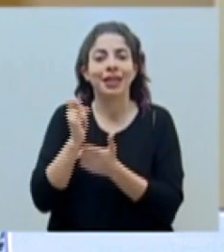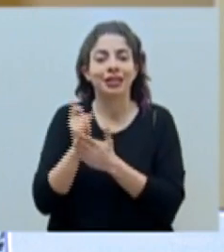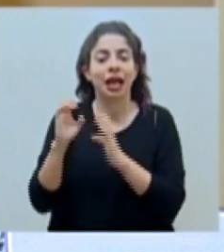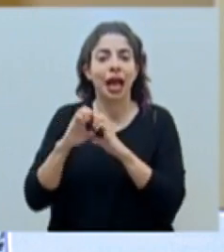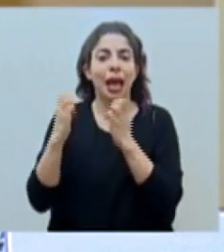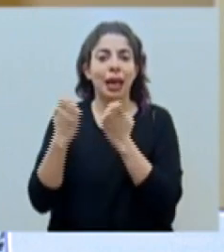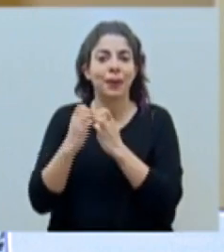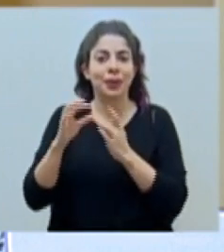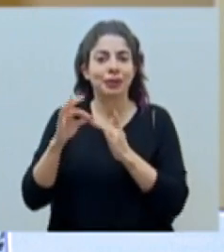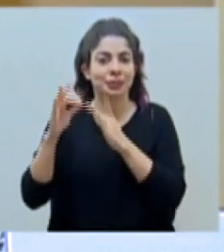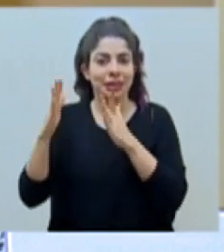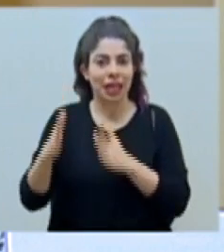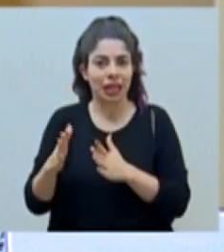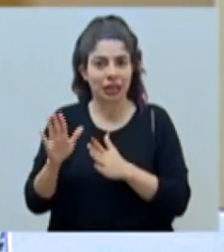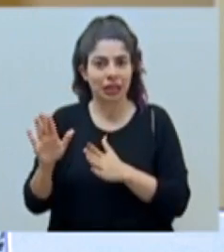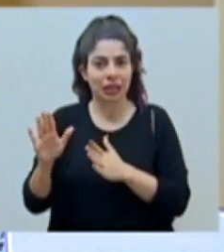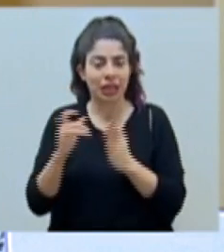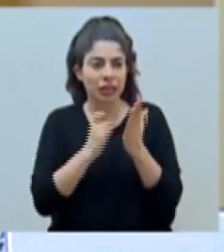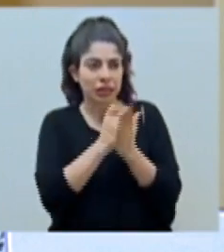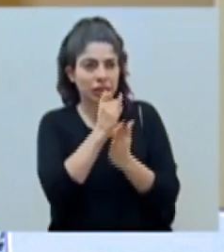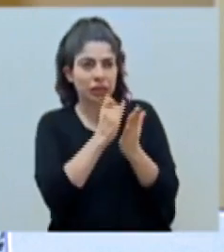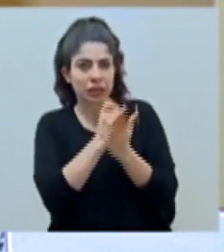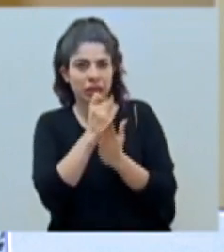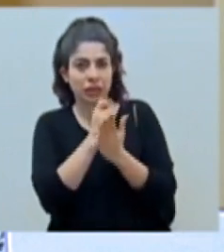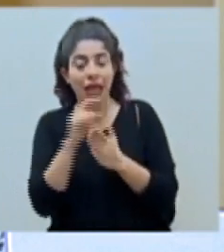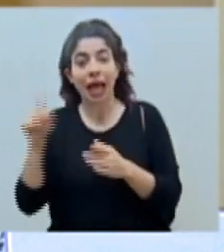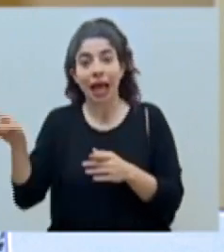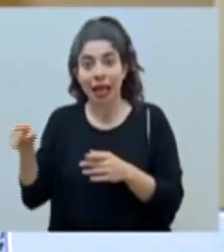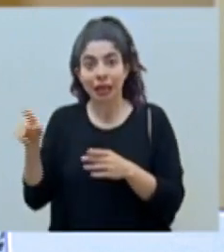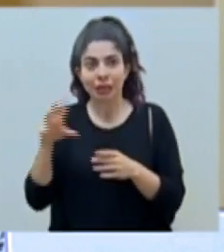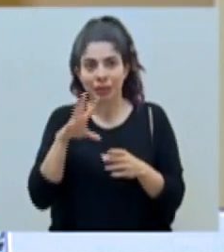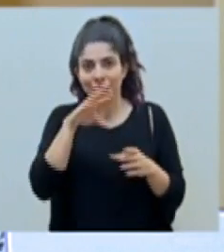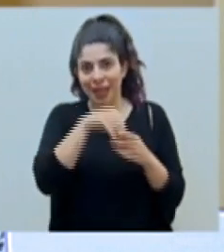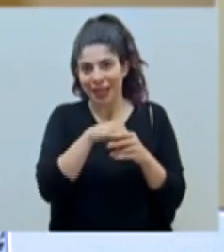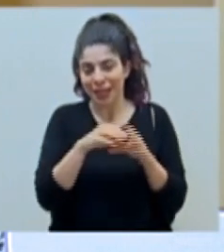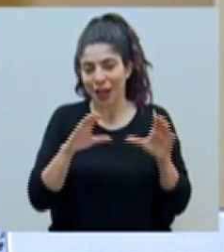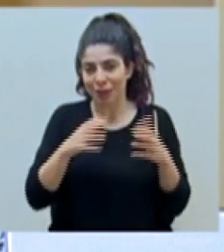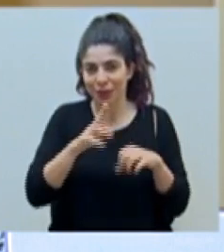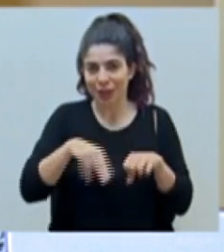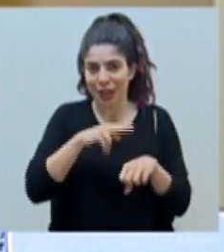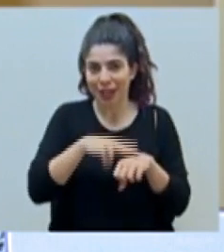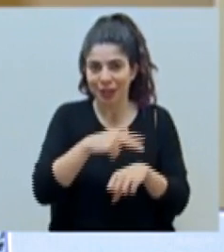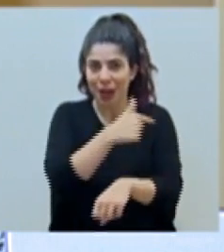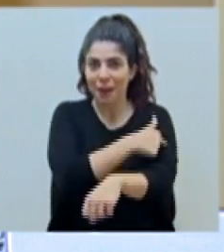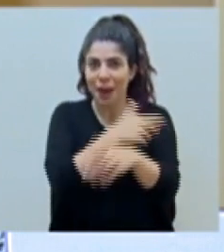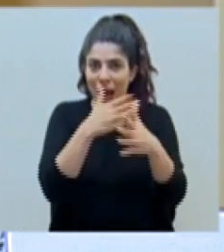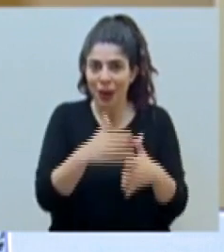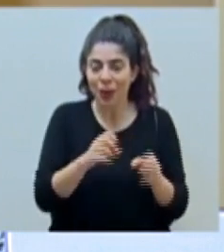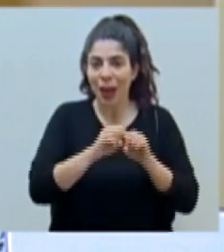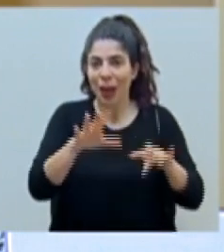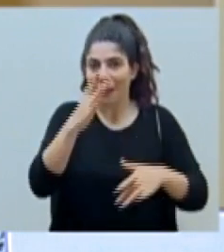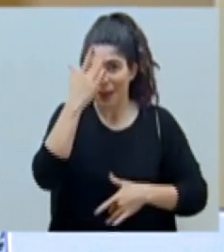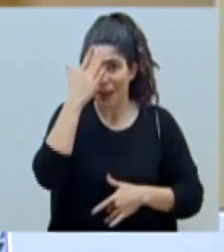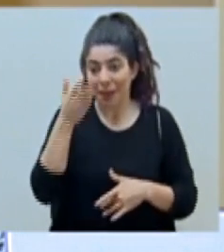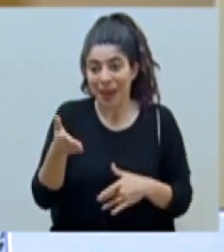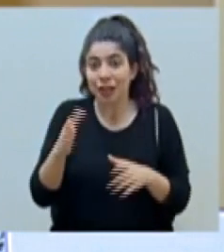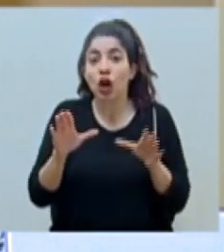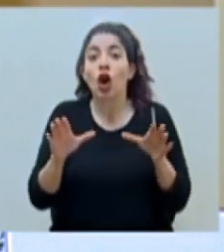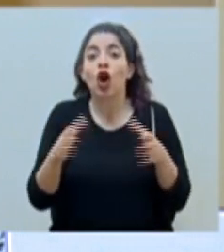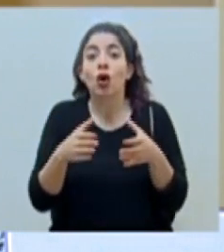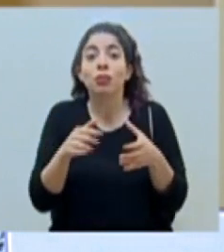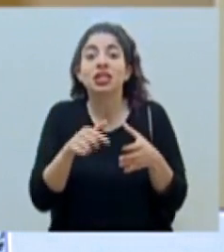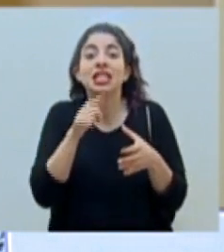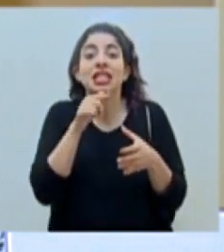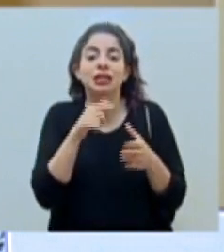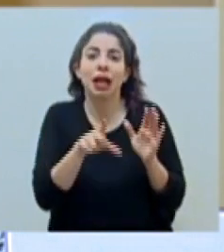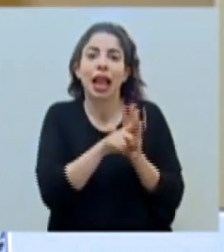especialistas que forman parte de la Comisión Nacional de Vacunación y Epidemiología, esto es una comisión creada